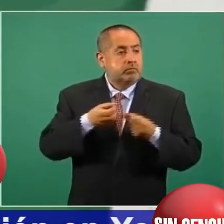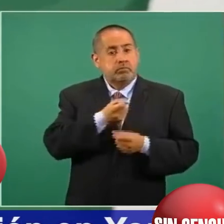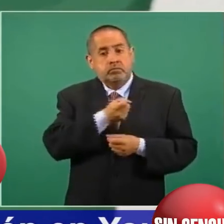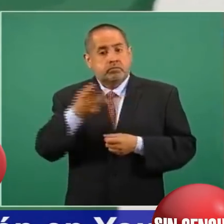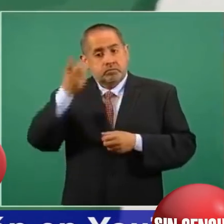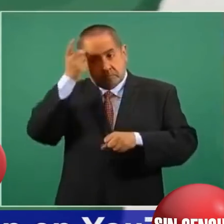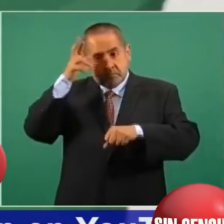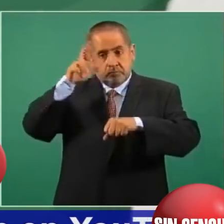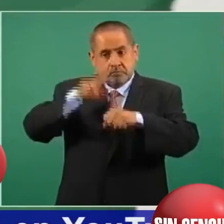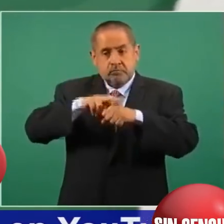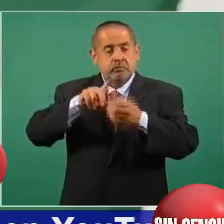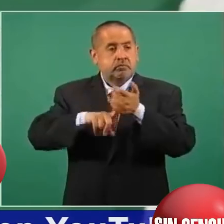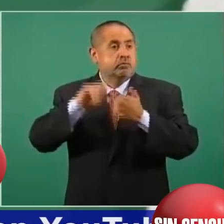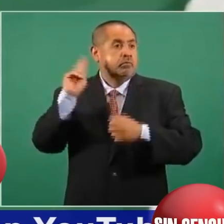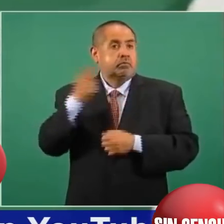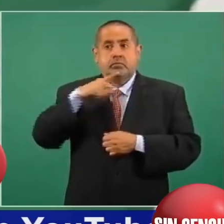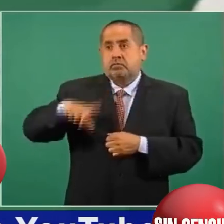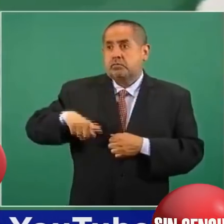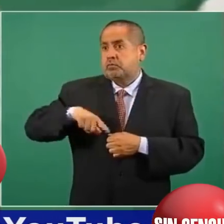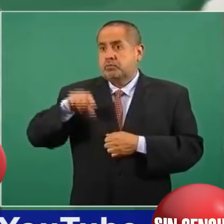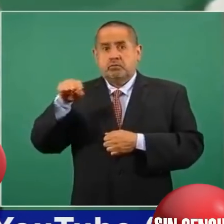directivos de universidades públicas,